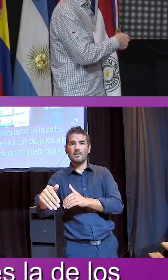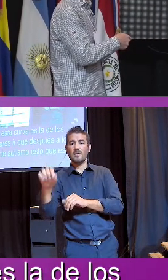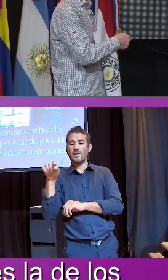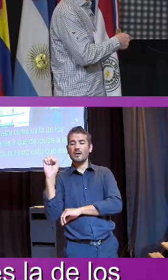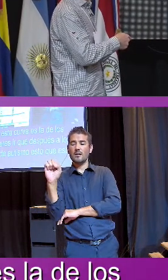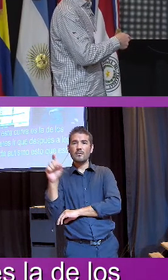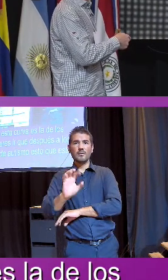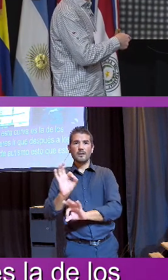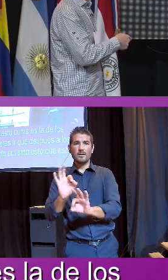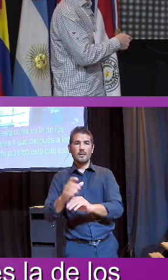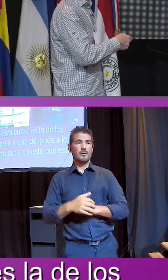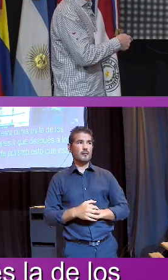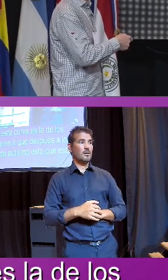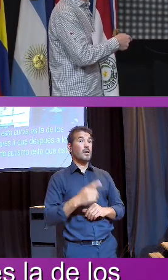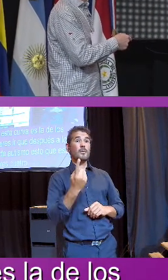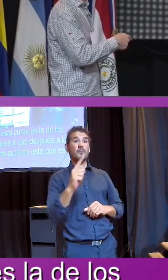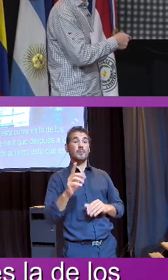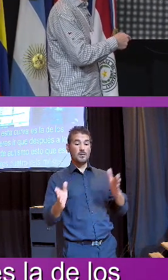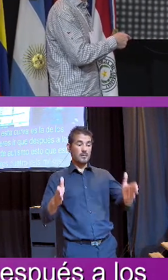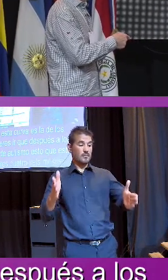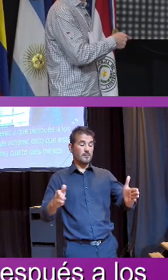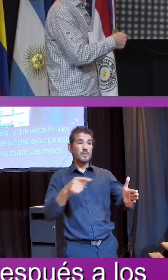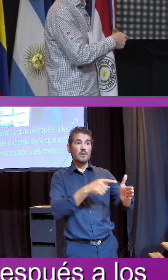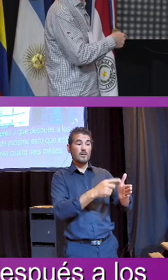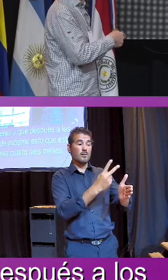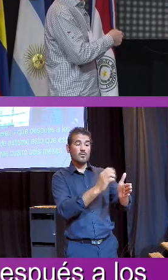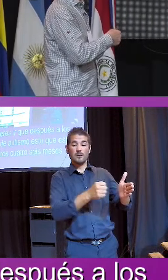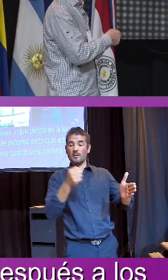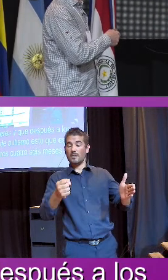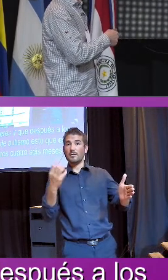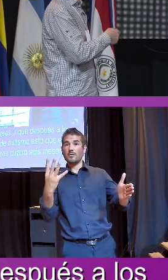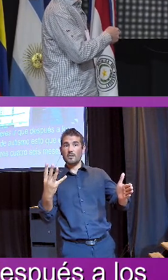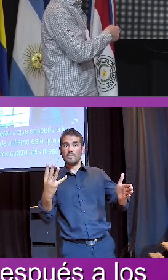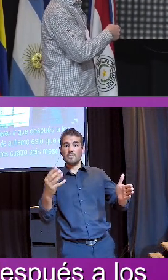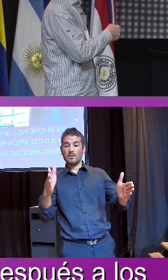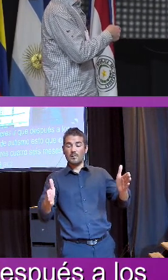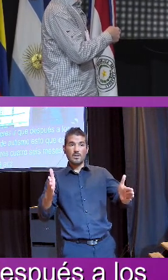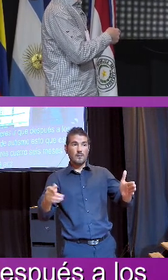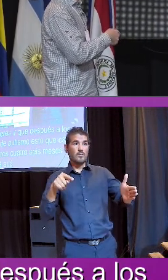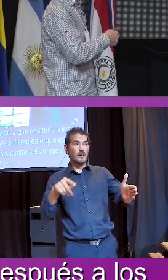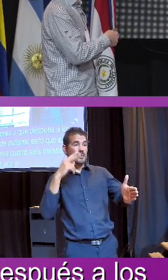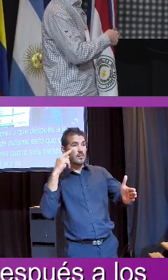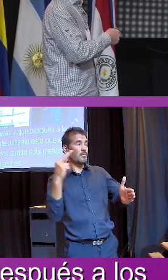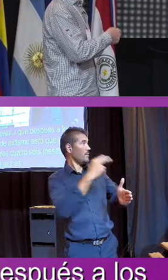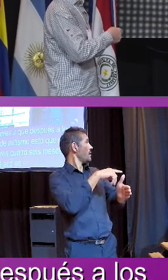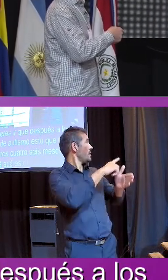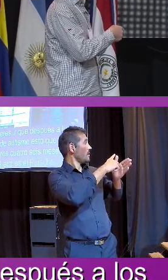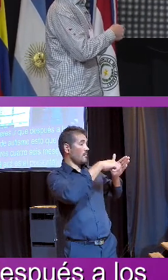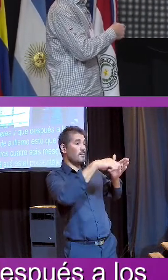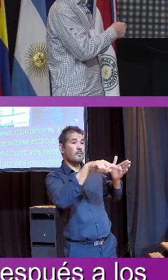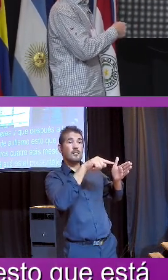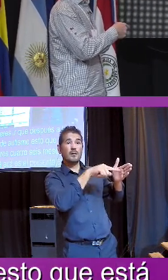en meses, ¿sí? 2, 3, 4, 6 meses hasta los 24 meses. Y esto que está acá es el porcentaje